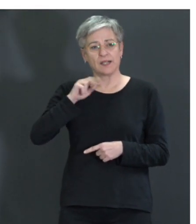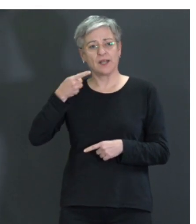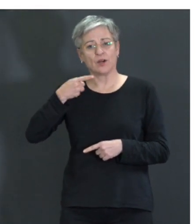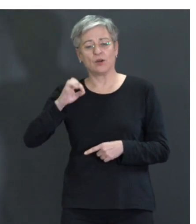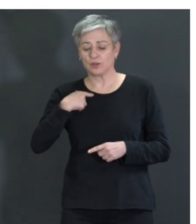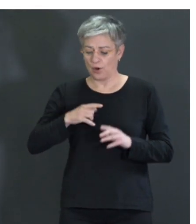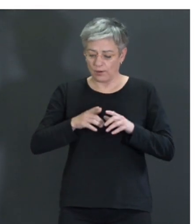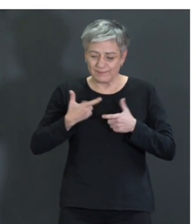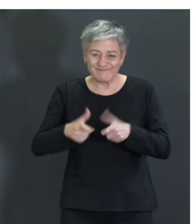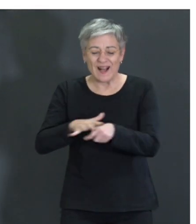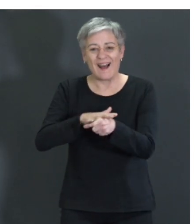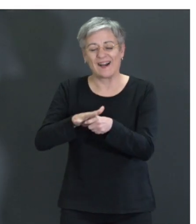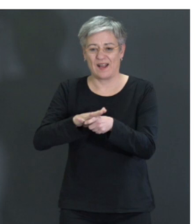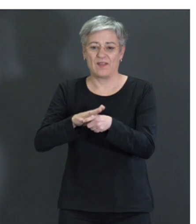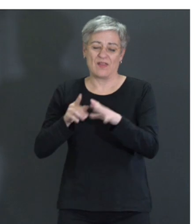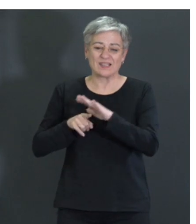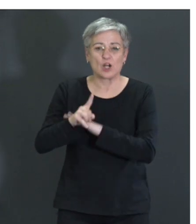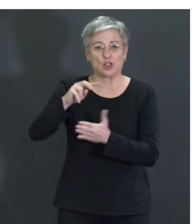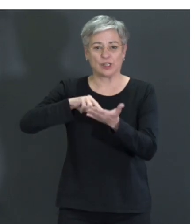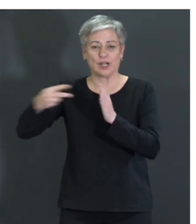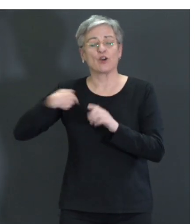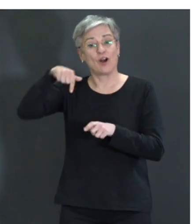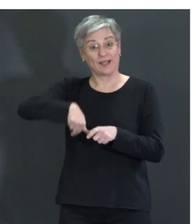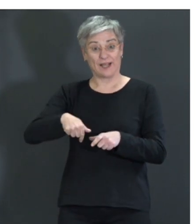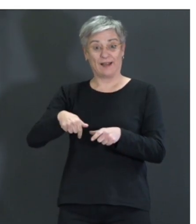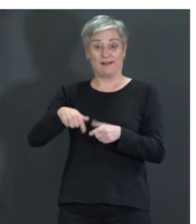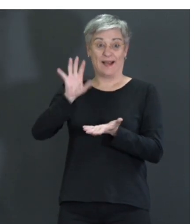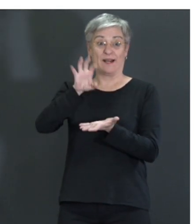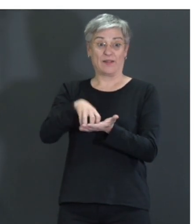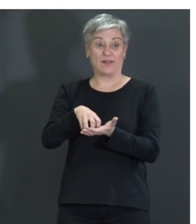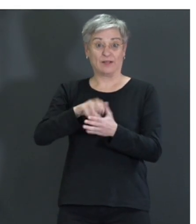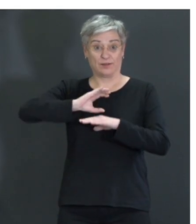desarrollo tecnológico de aquí del centro. Y bueno,